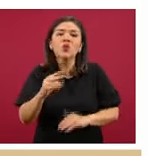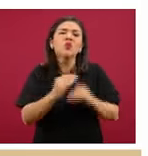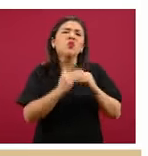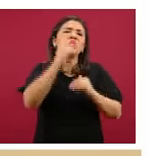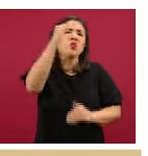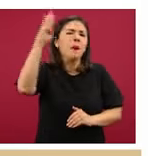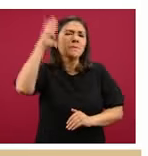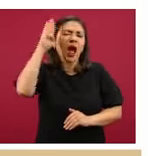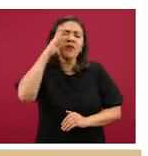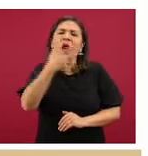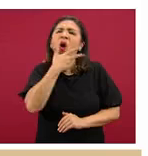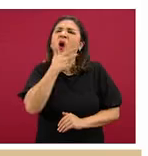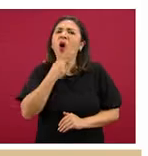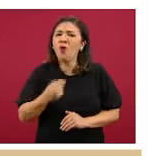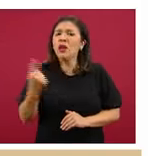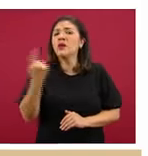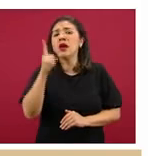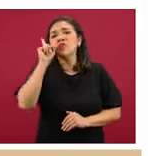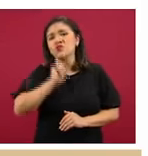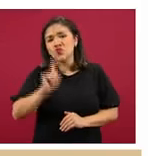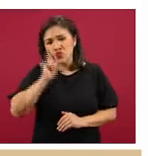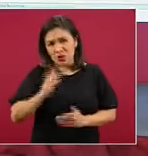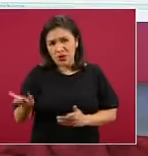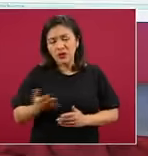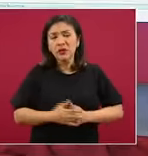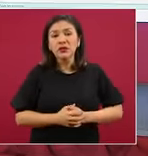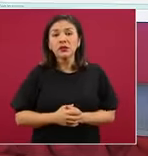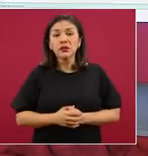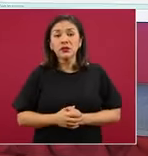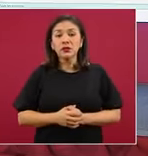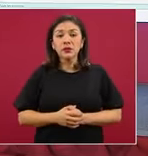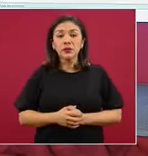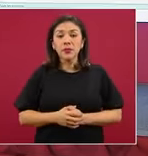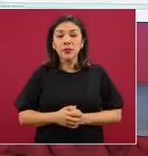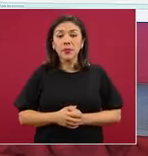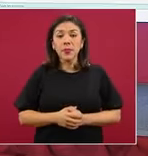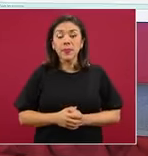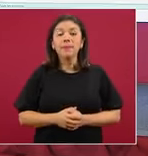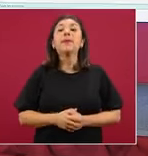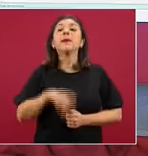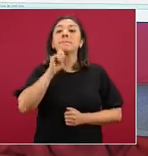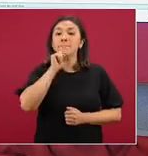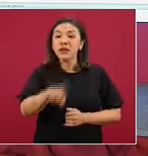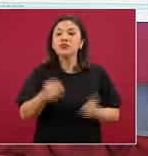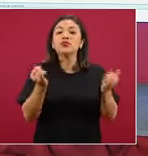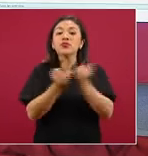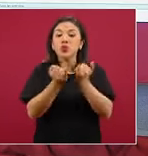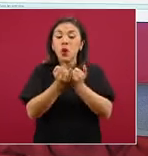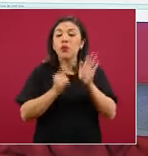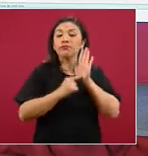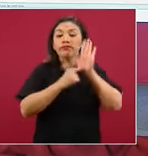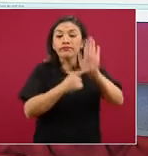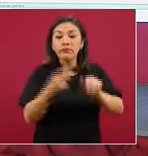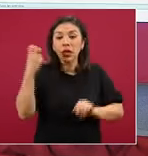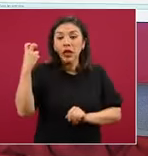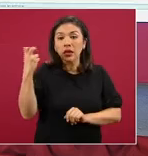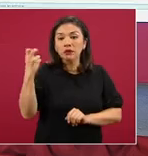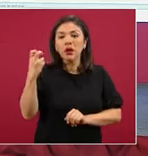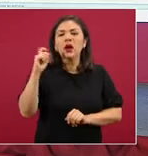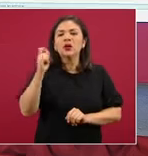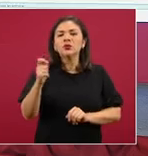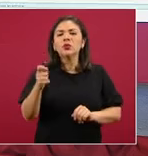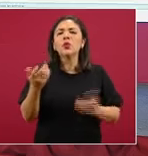mayor en los hombres que en las mujeres. La siguiente, por favor. Y también presentamos